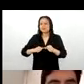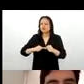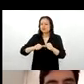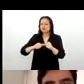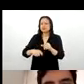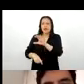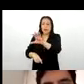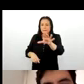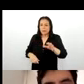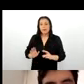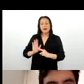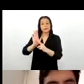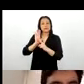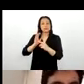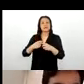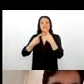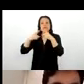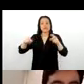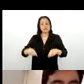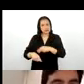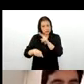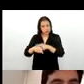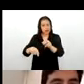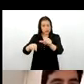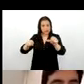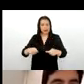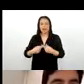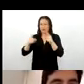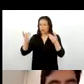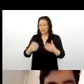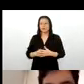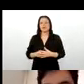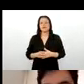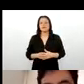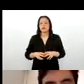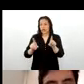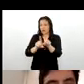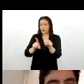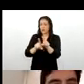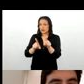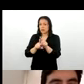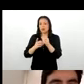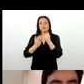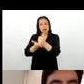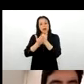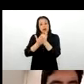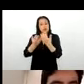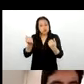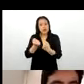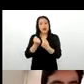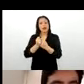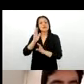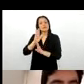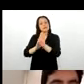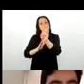muestras representativas de diversidad biológica y que a la vez ayudan a contribuir al desarrollo de